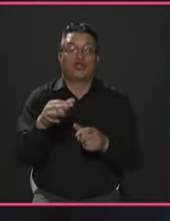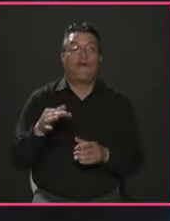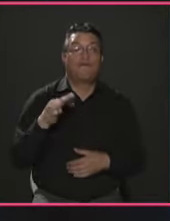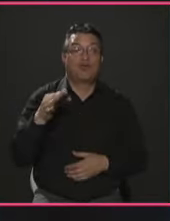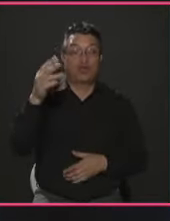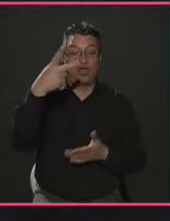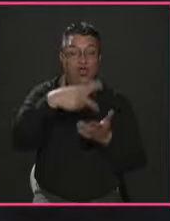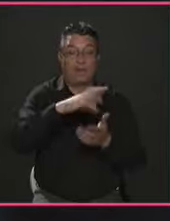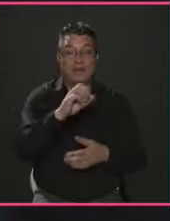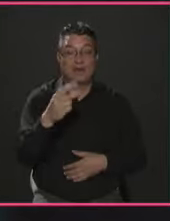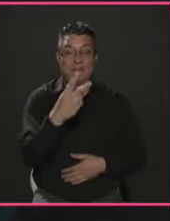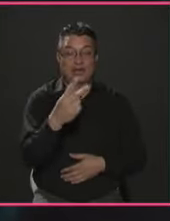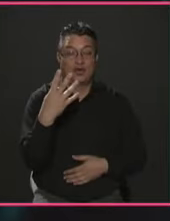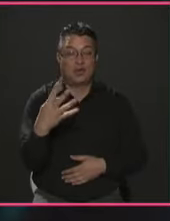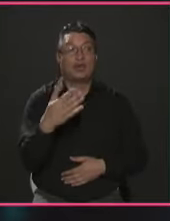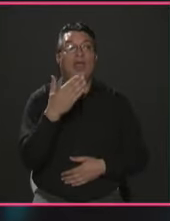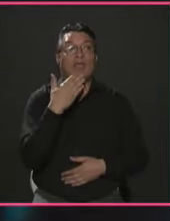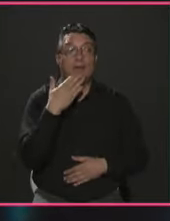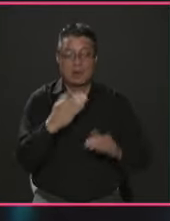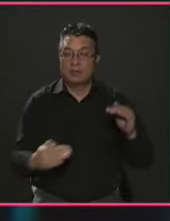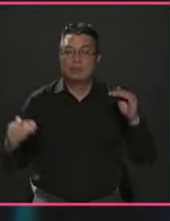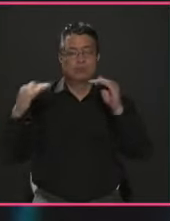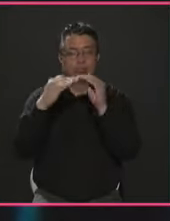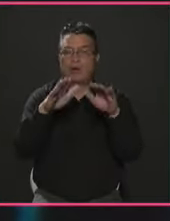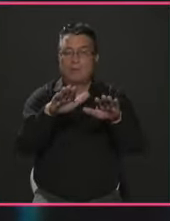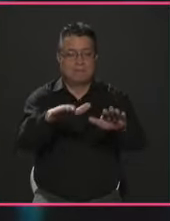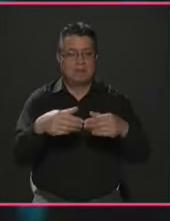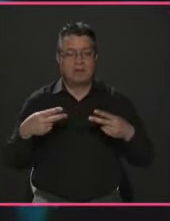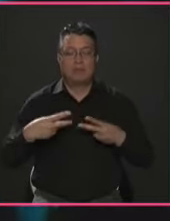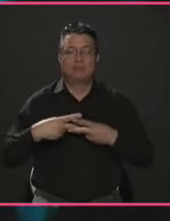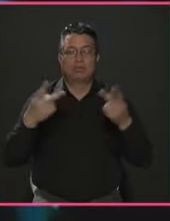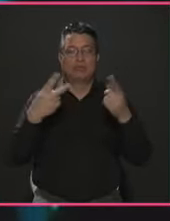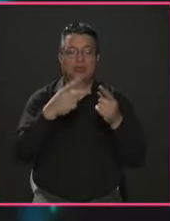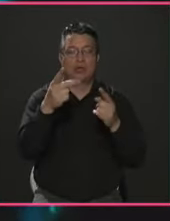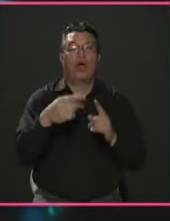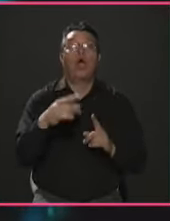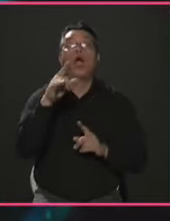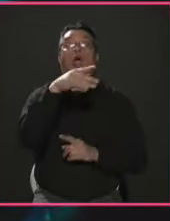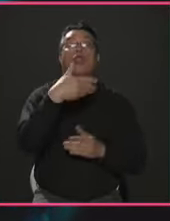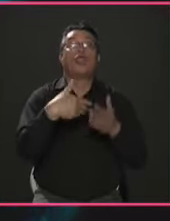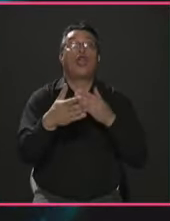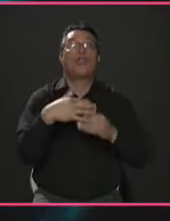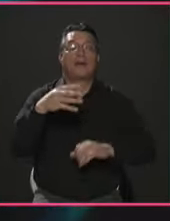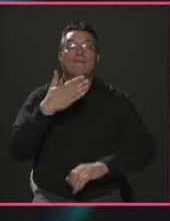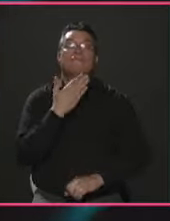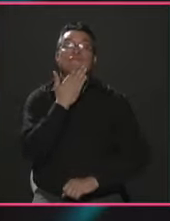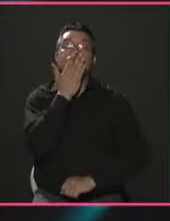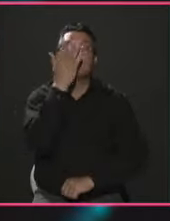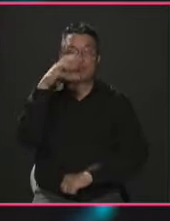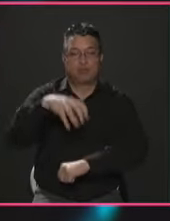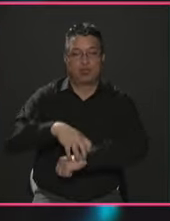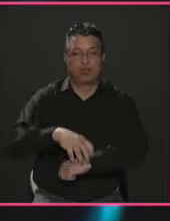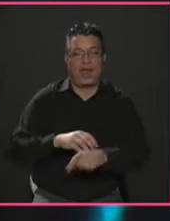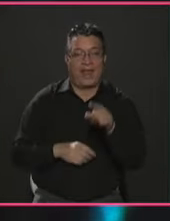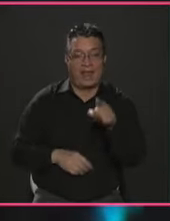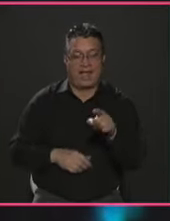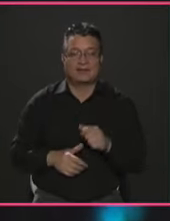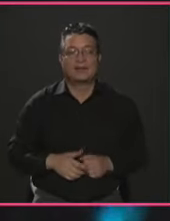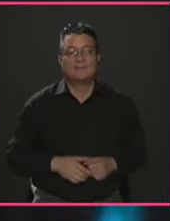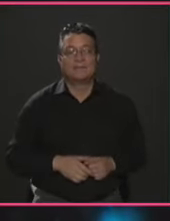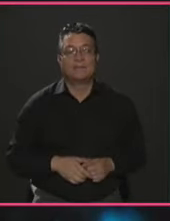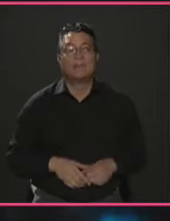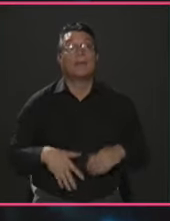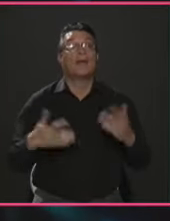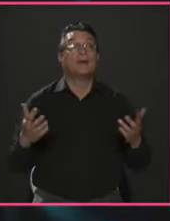también al mismo tiempo en simultáneo se está haciendo Exactamente lo mismo en puntarenas eso es muy importante también decirlo